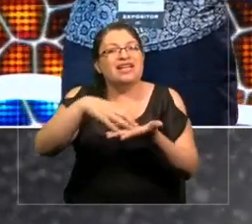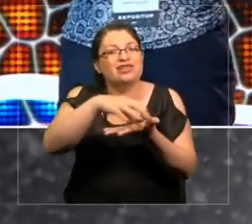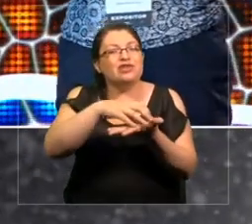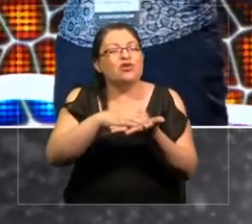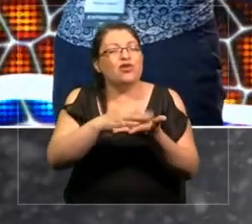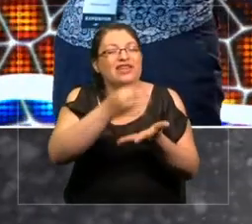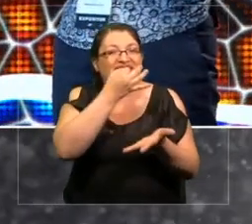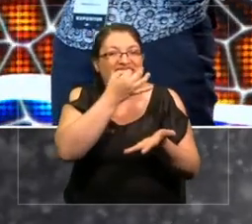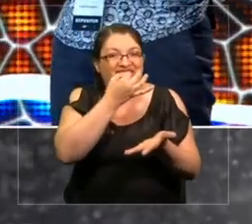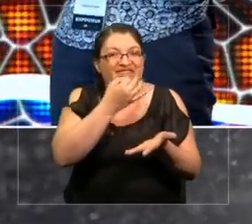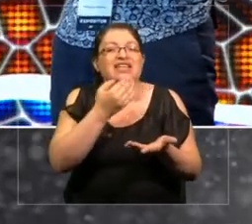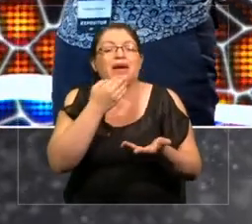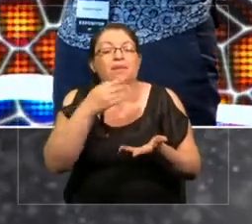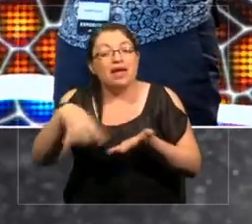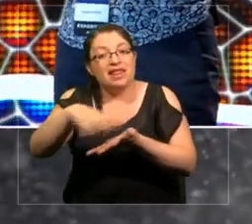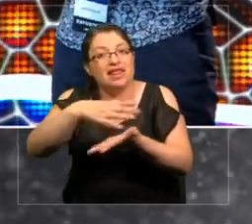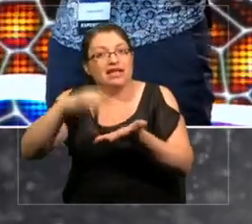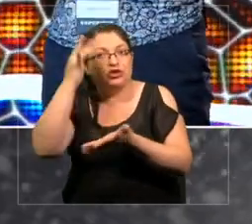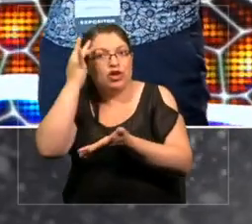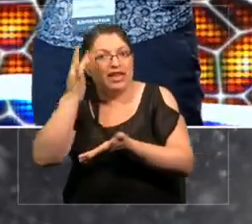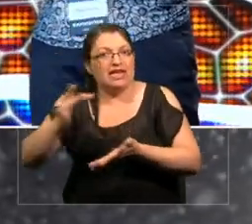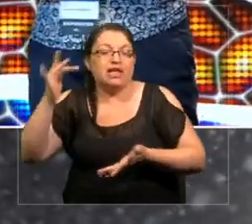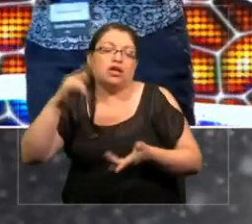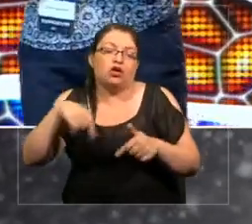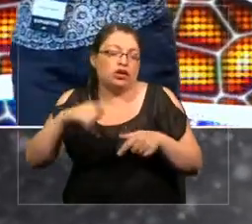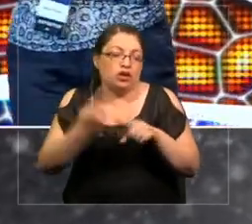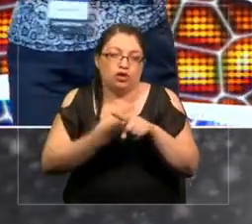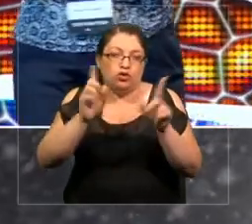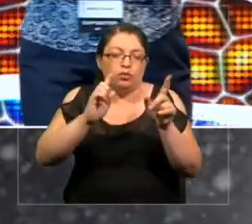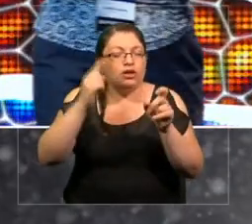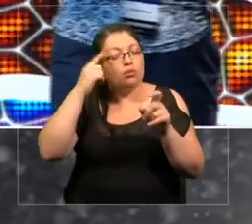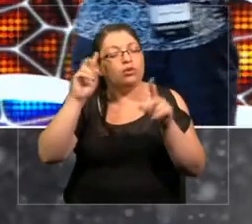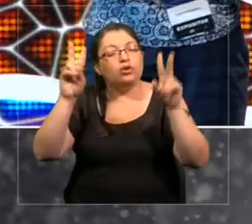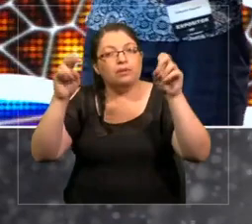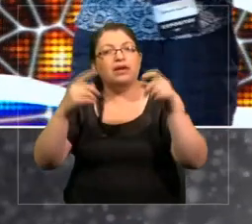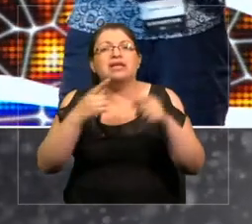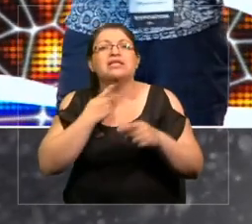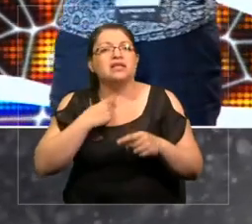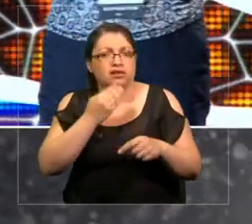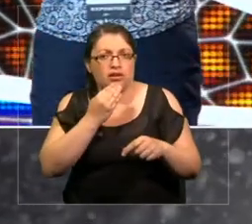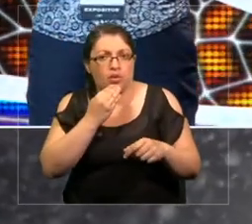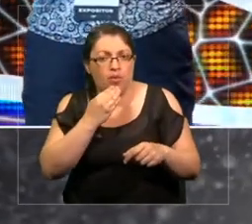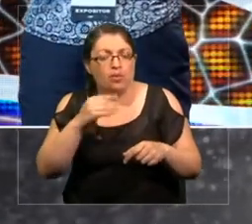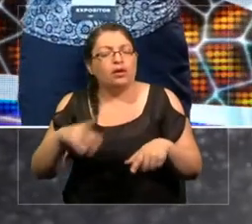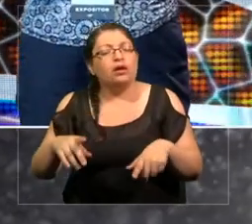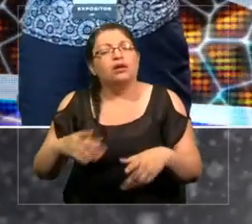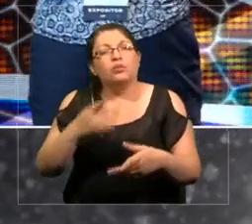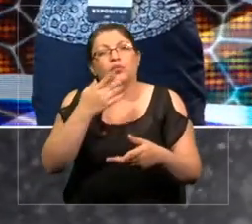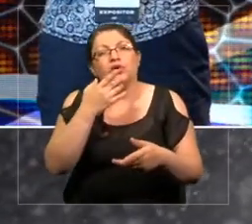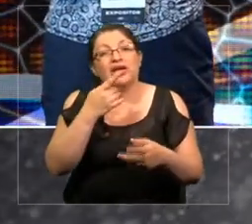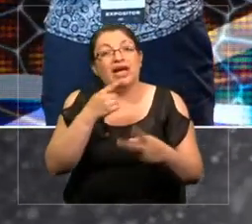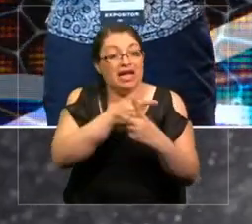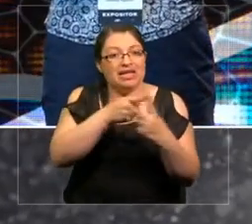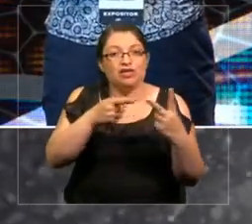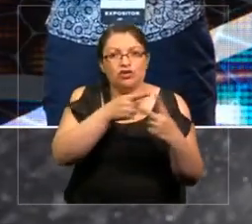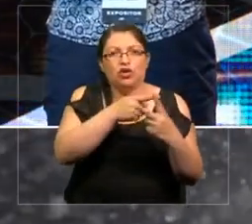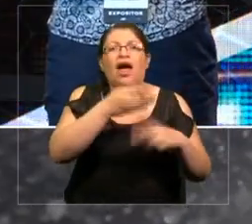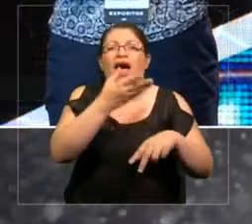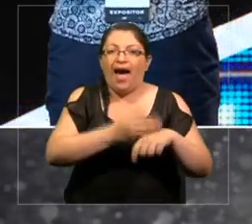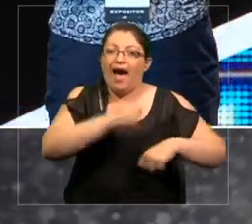también en la ciudad inteligente que no hablamos hoy pero es otro tema muy interesante porque en esto hay